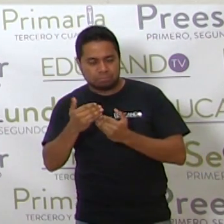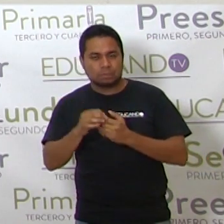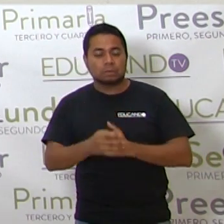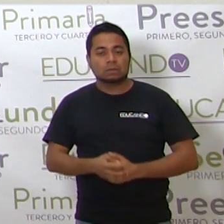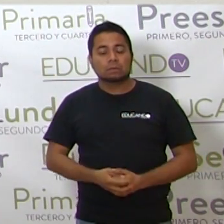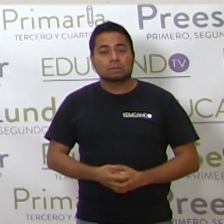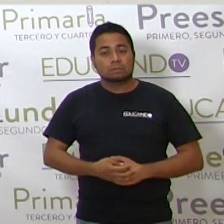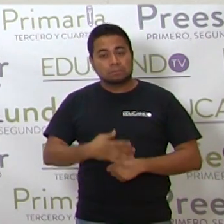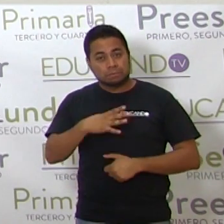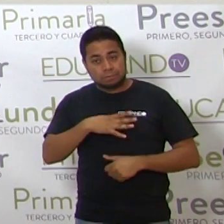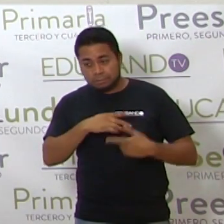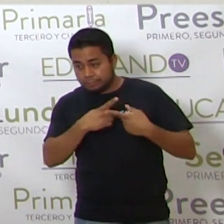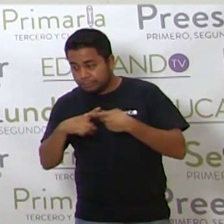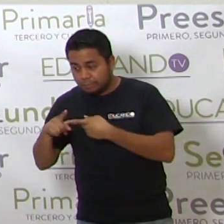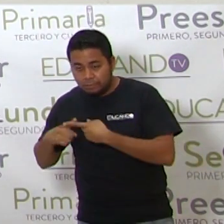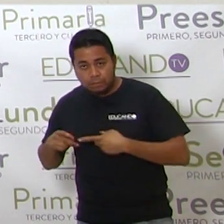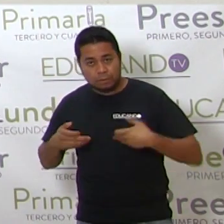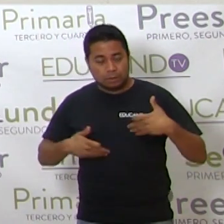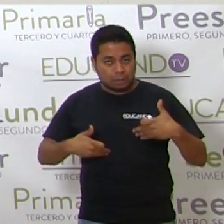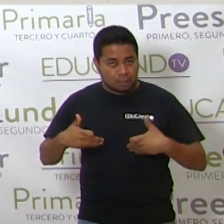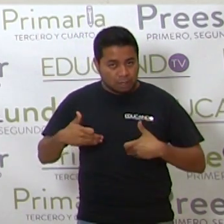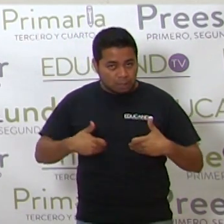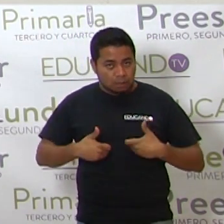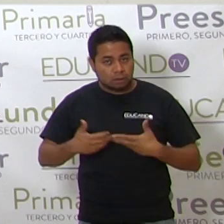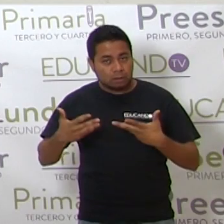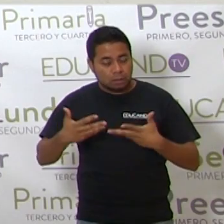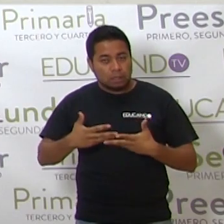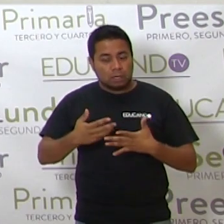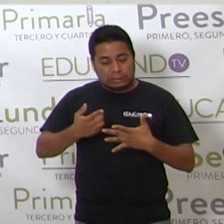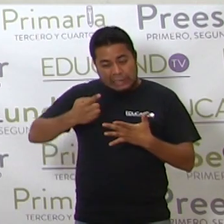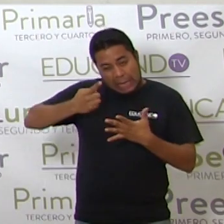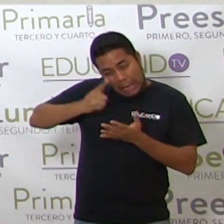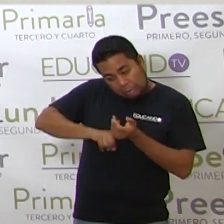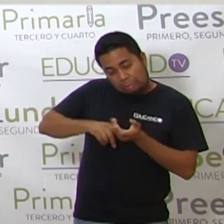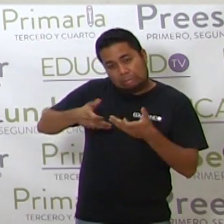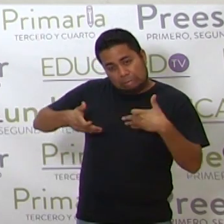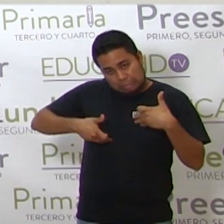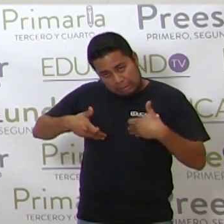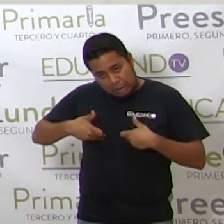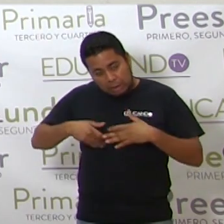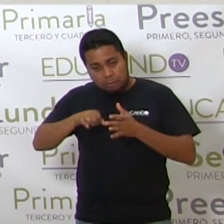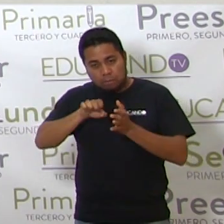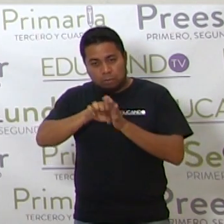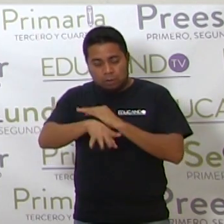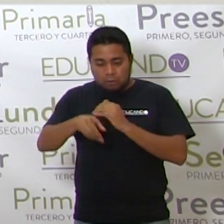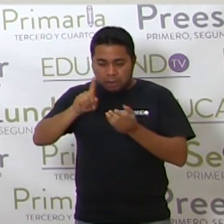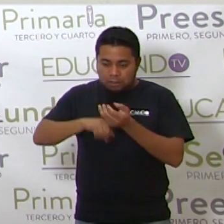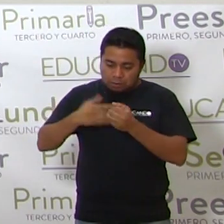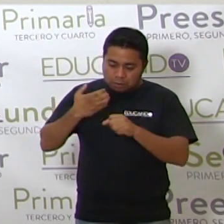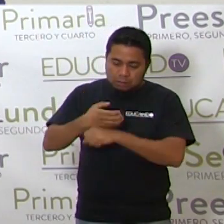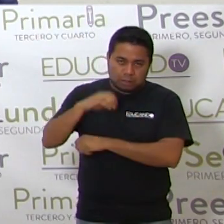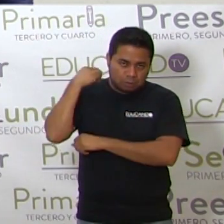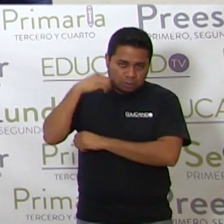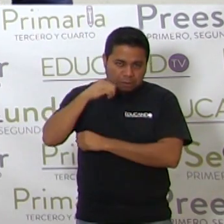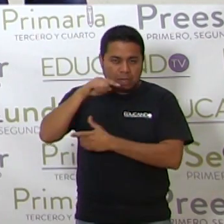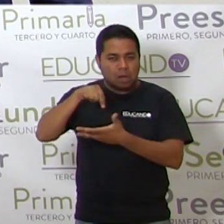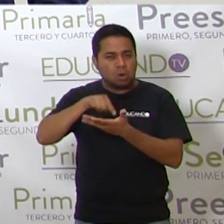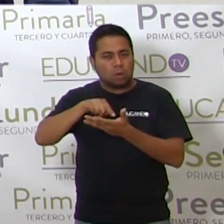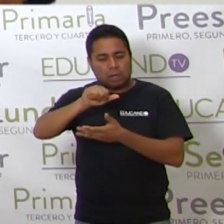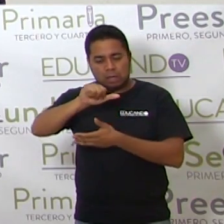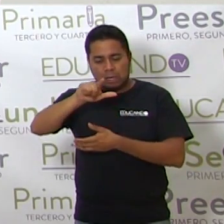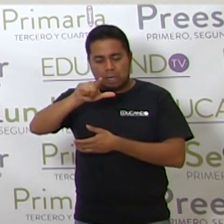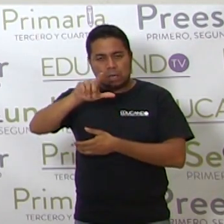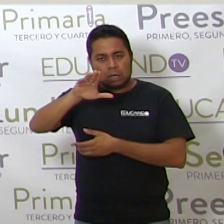muchas obras de teatro que se hacen en teatros en el estado de oaxaca en el teatro macedonio alcalá